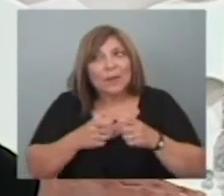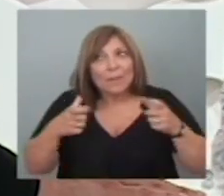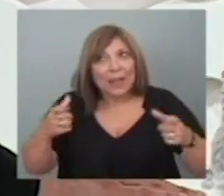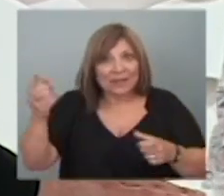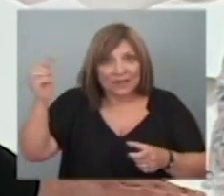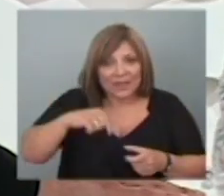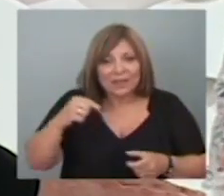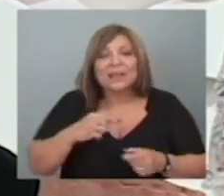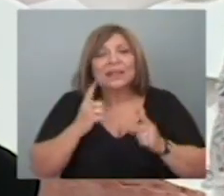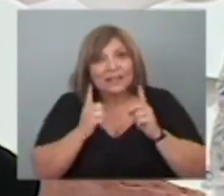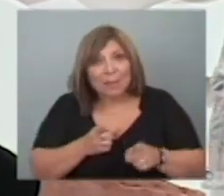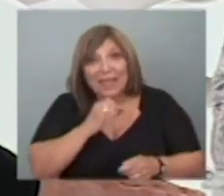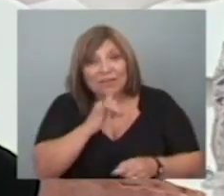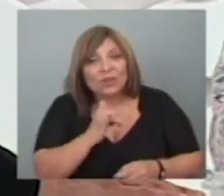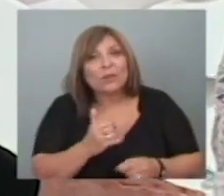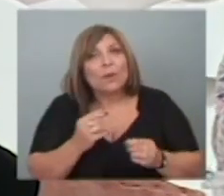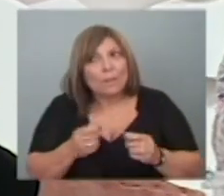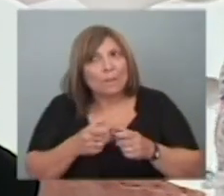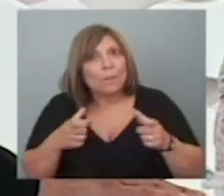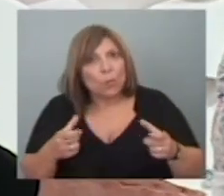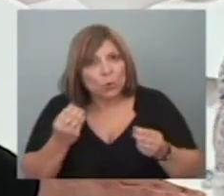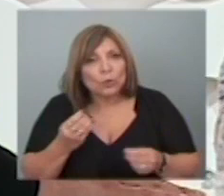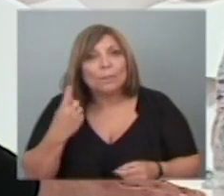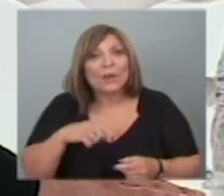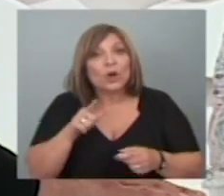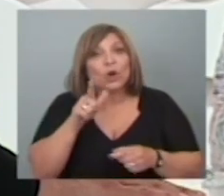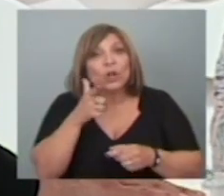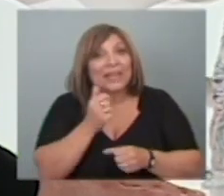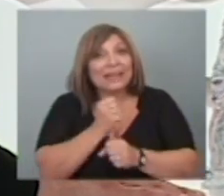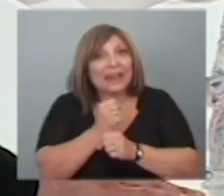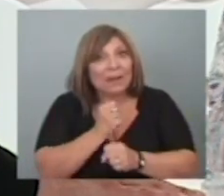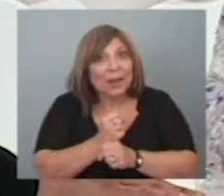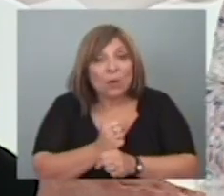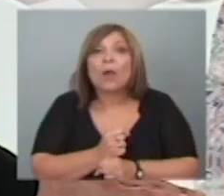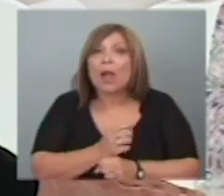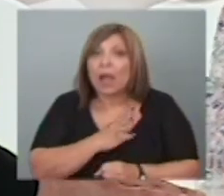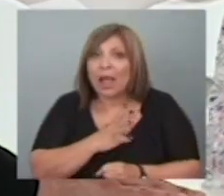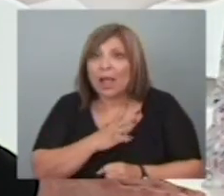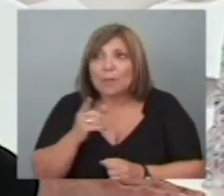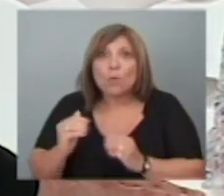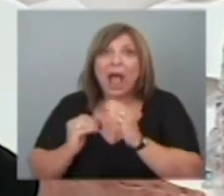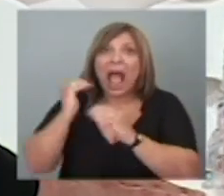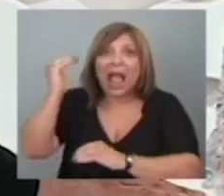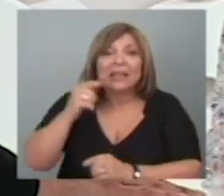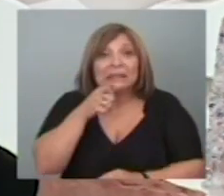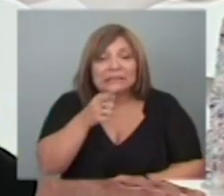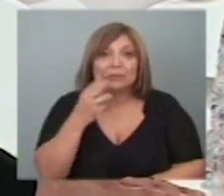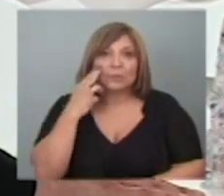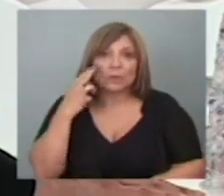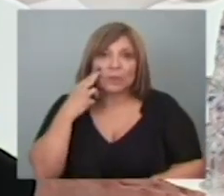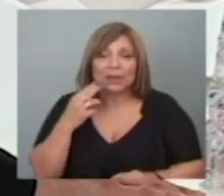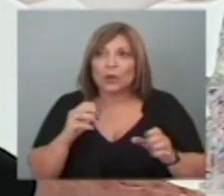la media, lo decía también el informe, pero sin embargo la tasa de desocupación que tienen es muy alta en relación al resto de la población. Es uno de los problemas,